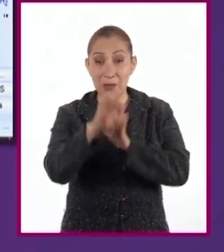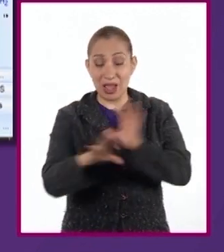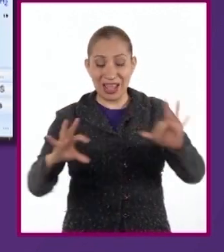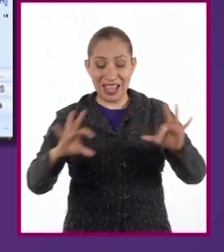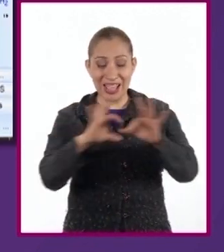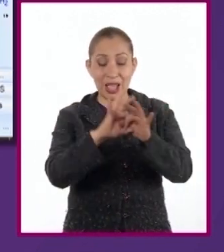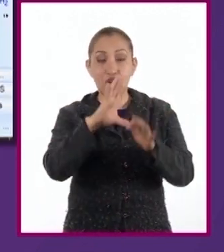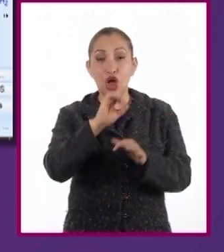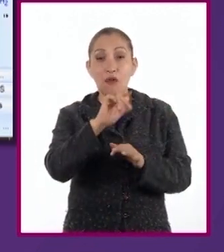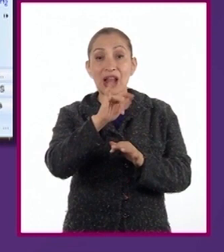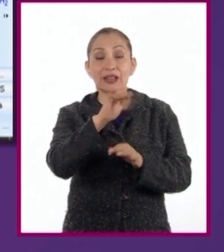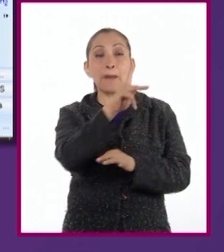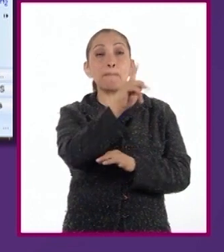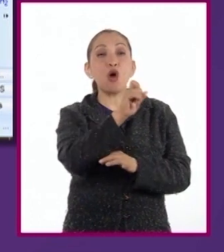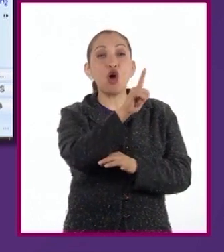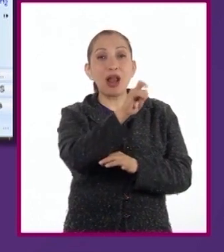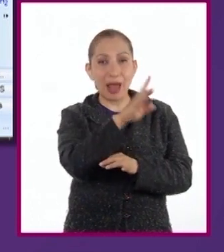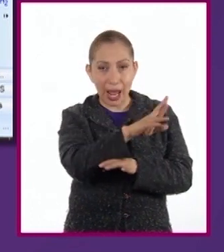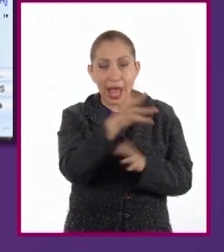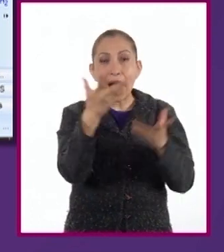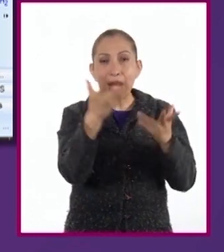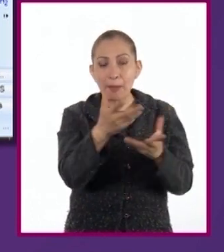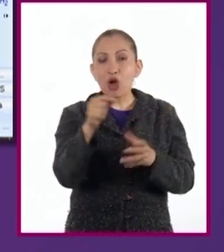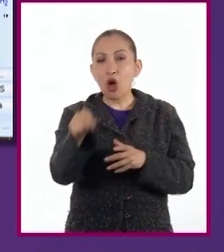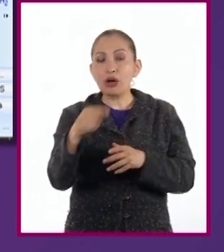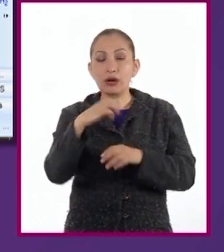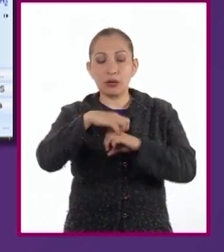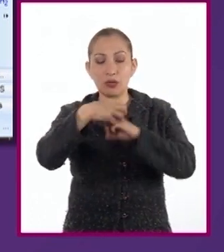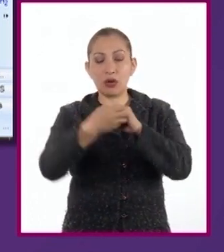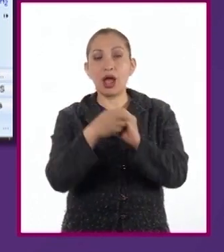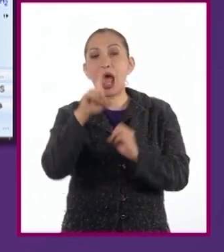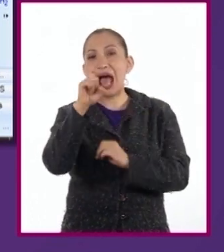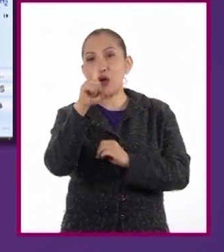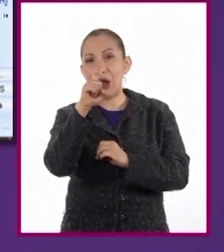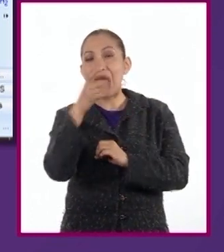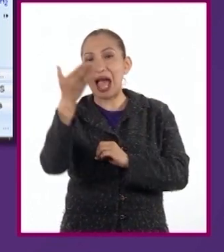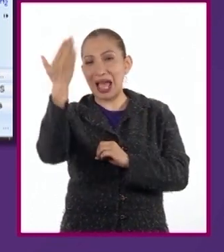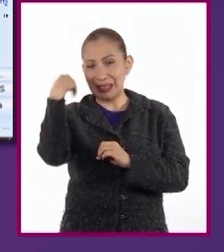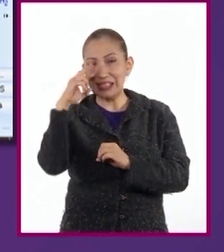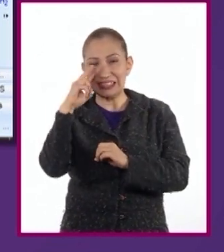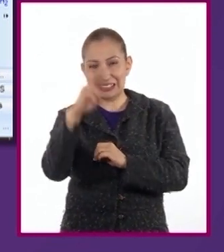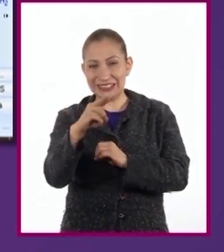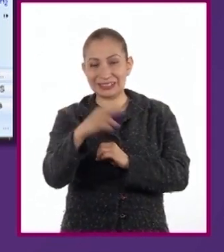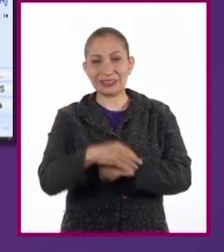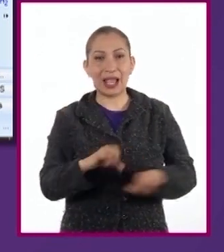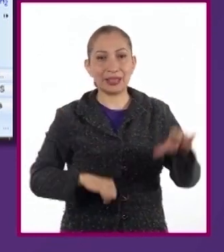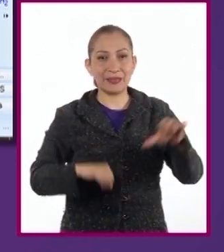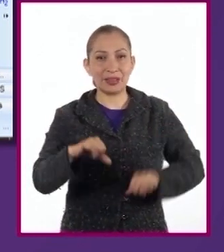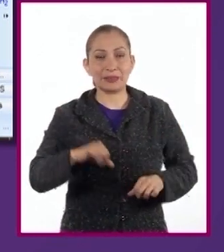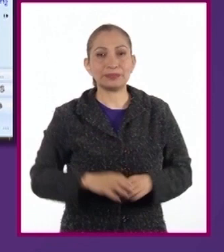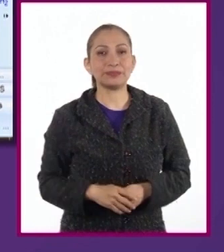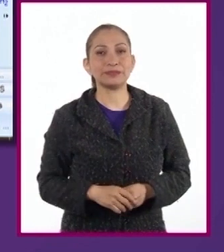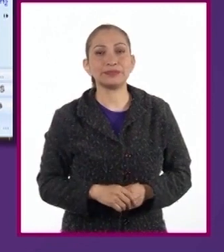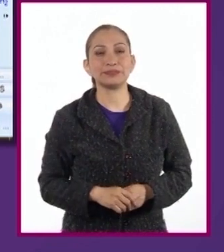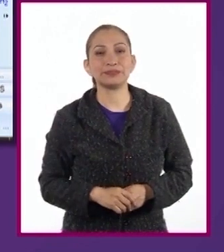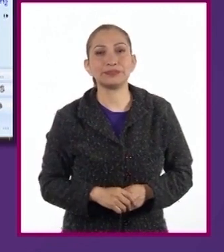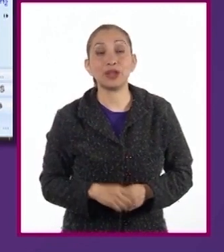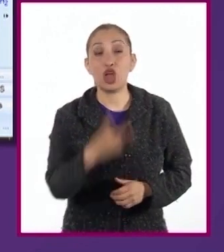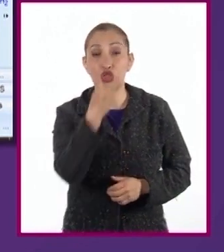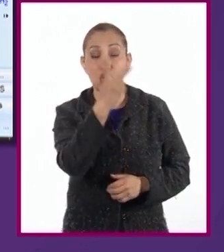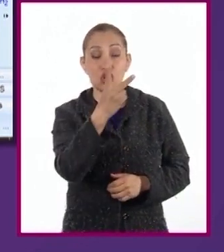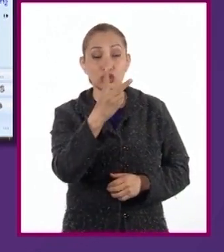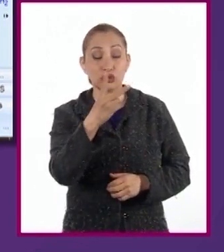enlace covalente polar lo realizaremos con la molécula del agua que ya realizamos en la actividad anterior, con